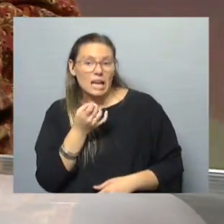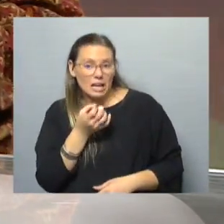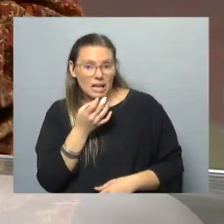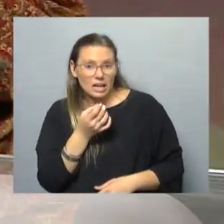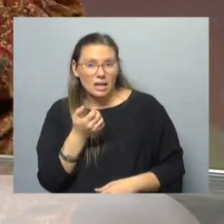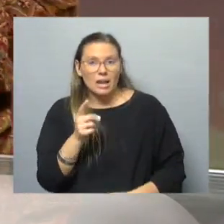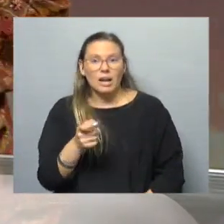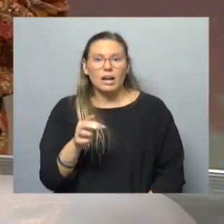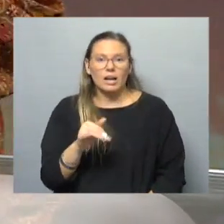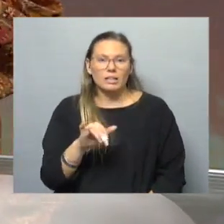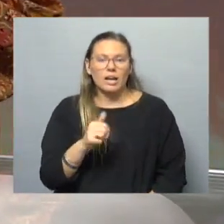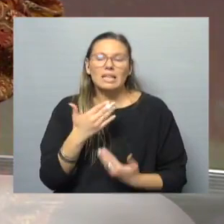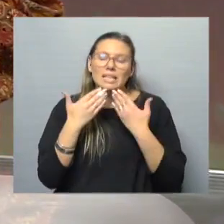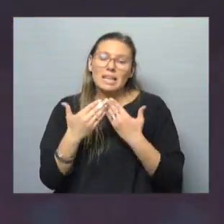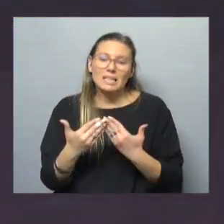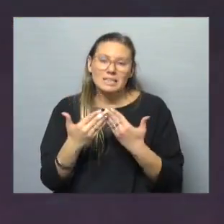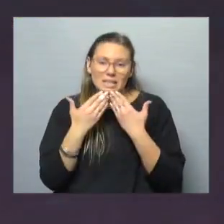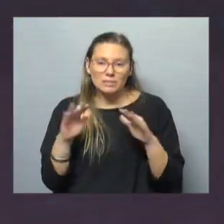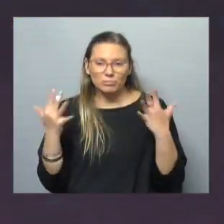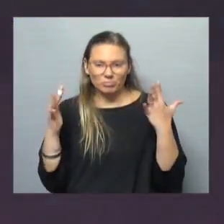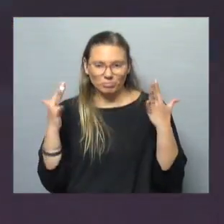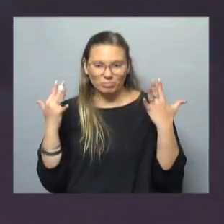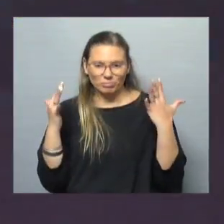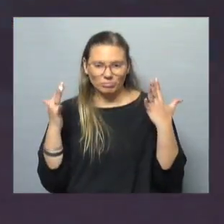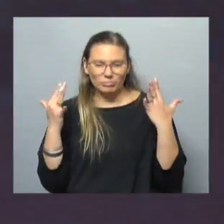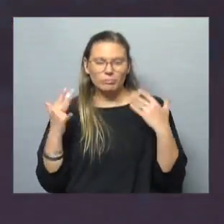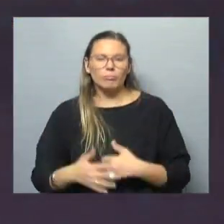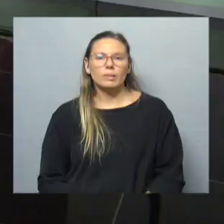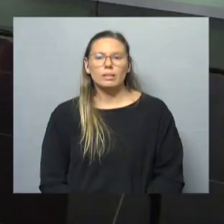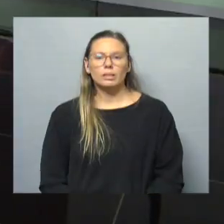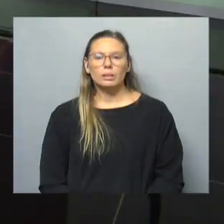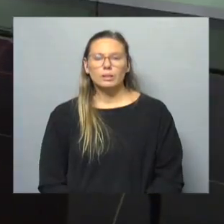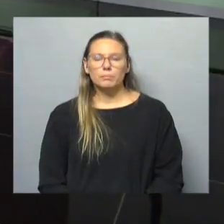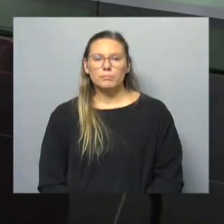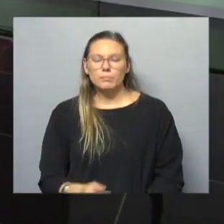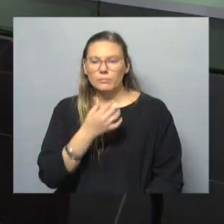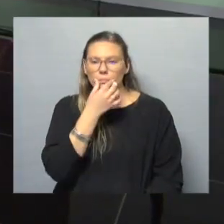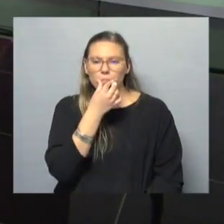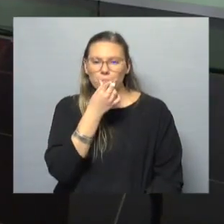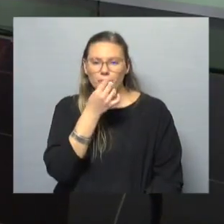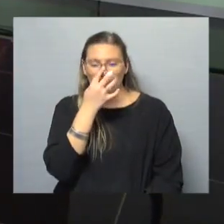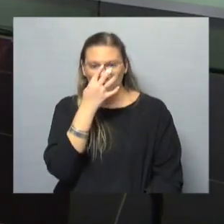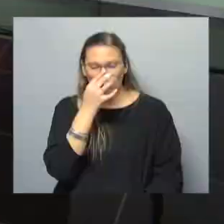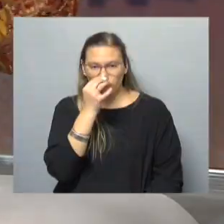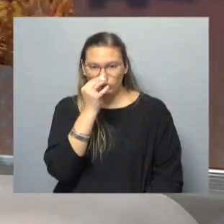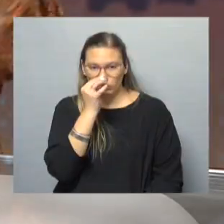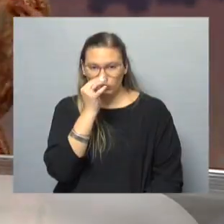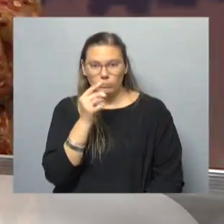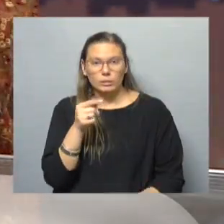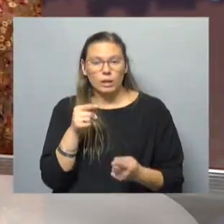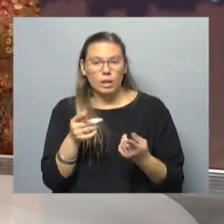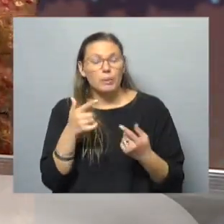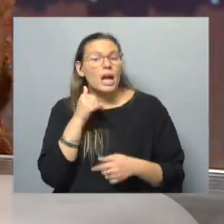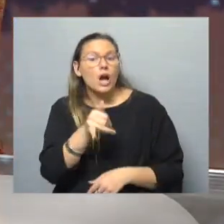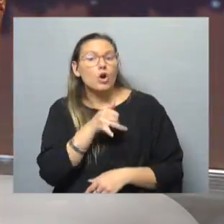de Aldo Garay. Gracias. Muchas gracias. Un placer. Muchísimas gracias. Gracias. Y bueno, tenemos algo